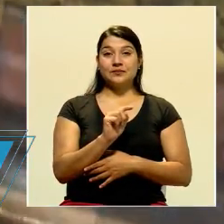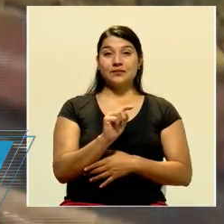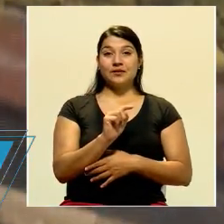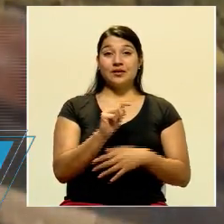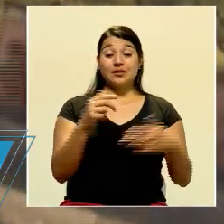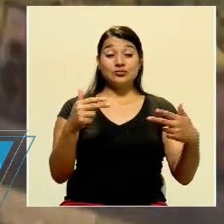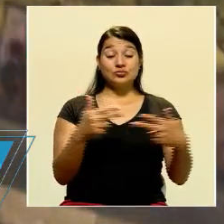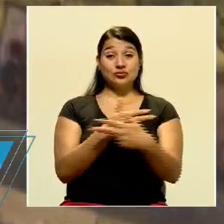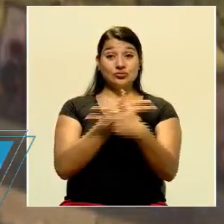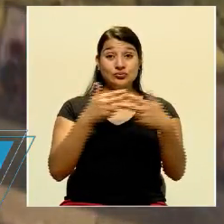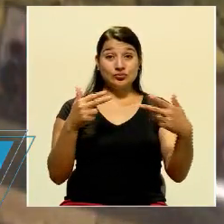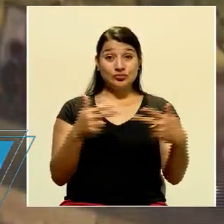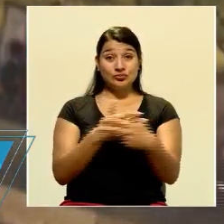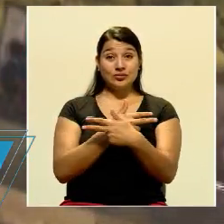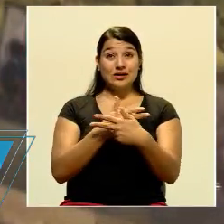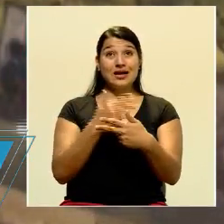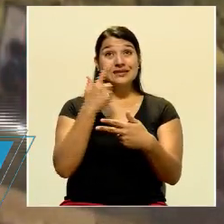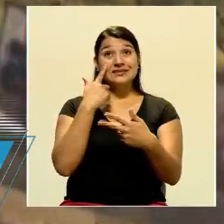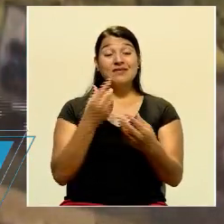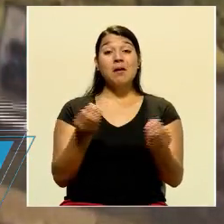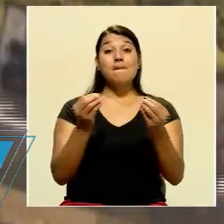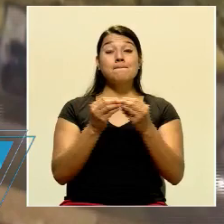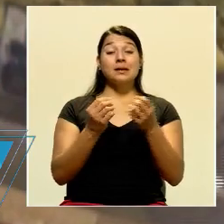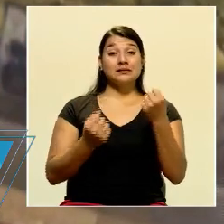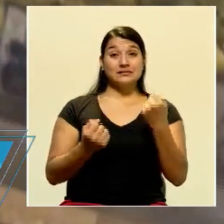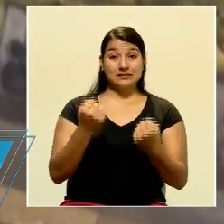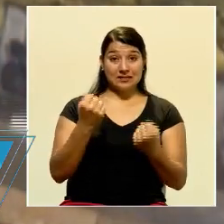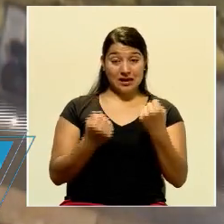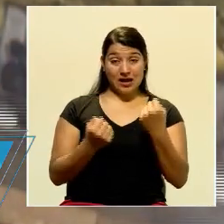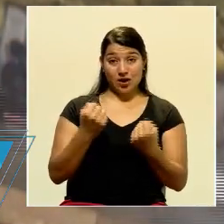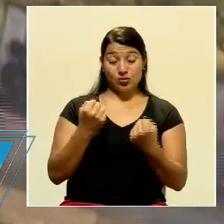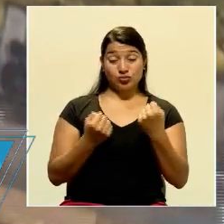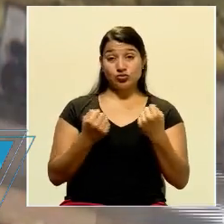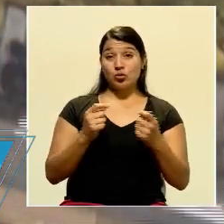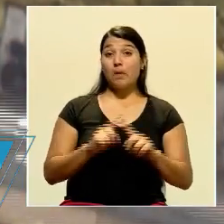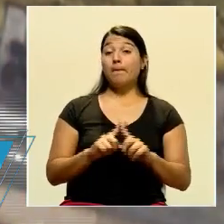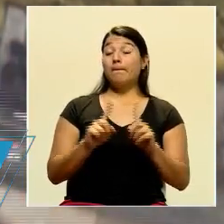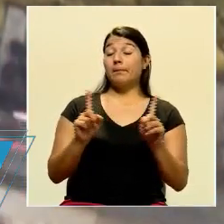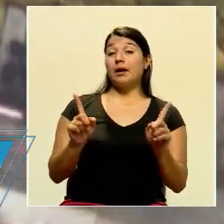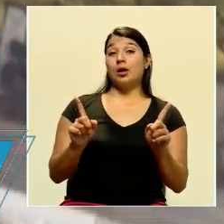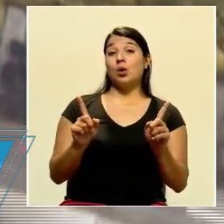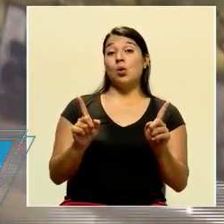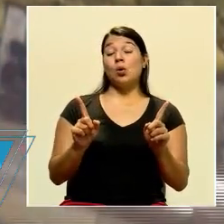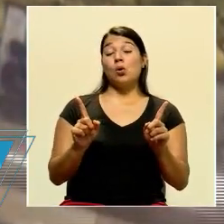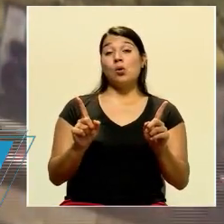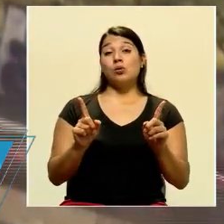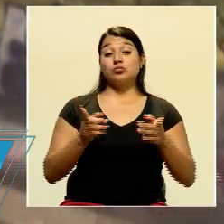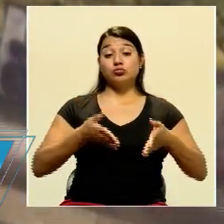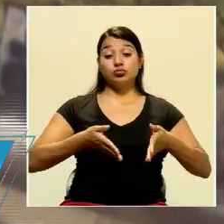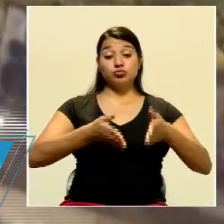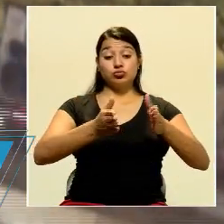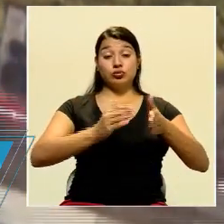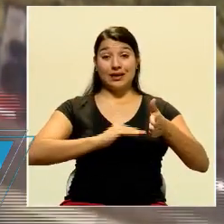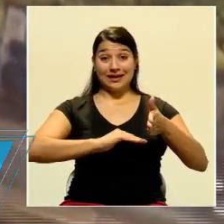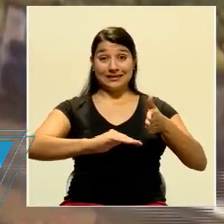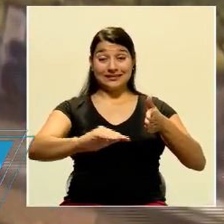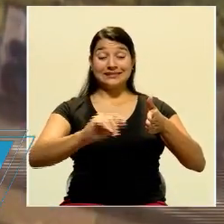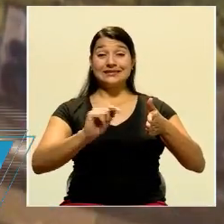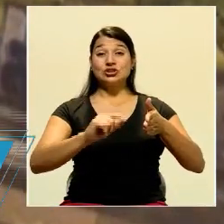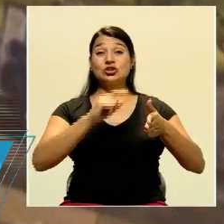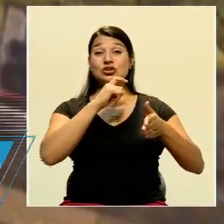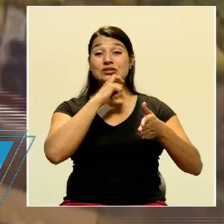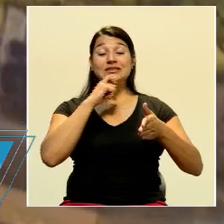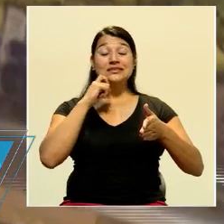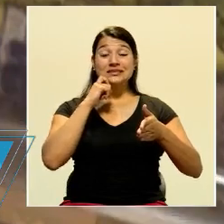el tránsito está un poco más congestionado, sin embargo las condiciones de rodaje y de